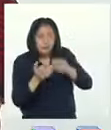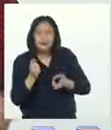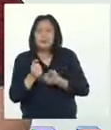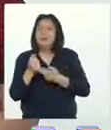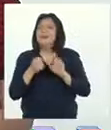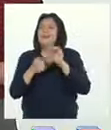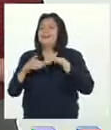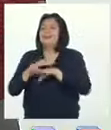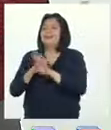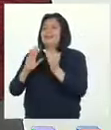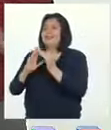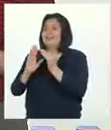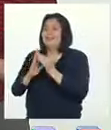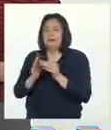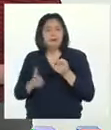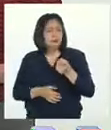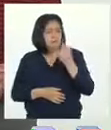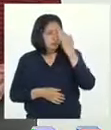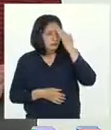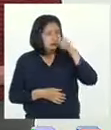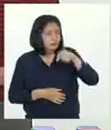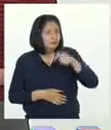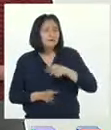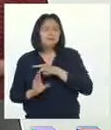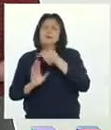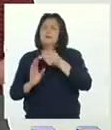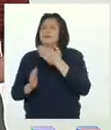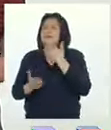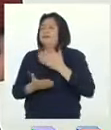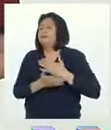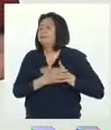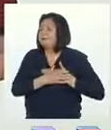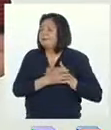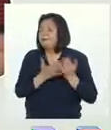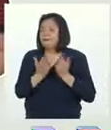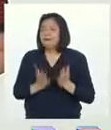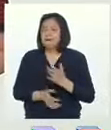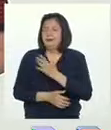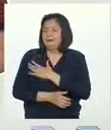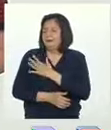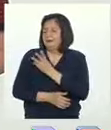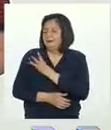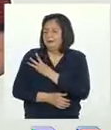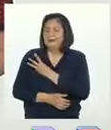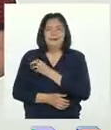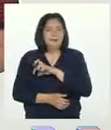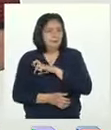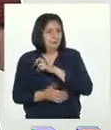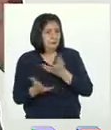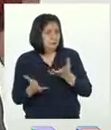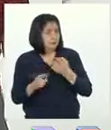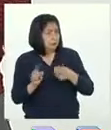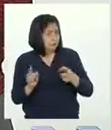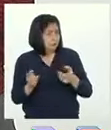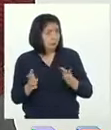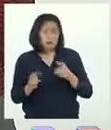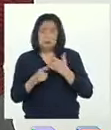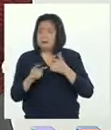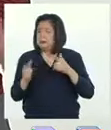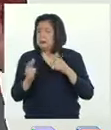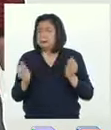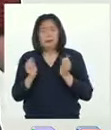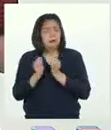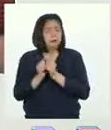en tu hogar. Como bien saben, este programa está dirigido a nuestros queridos estudiantes de quinto y sexto grado de primaria, pero siéntanse libres